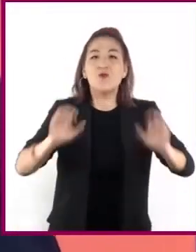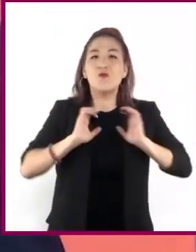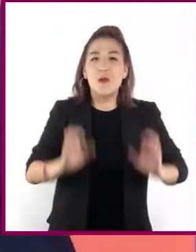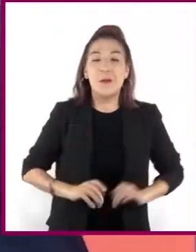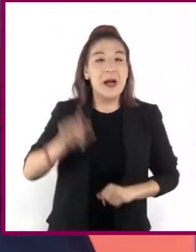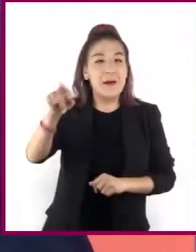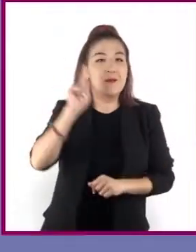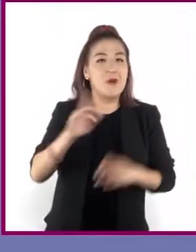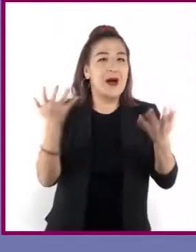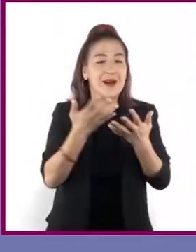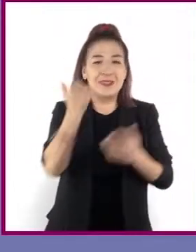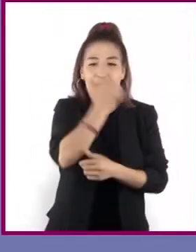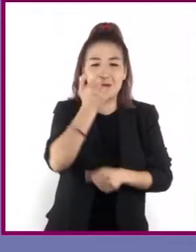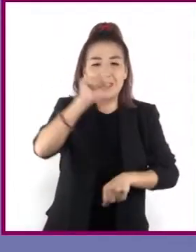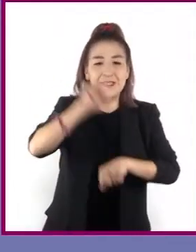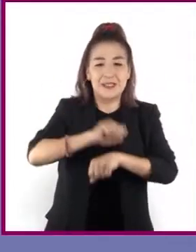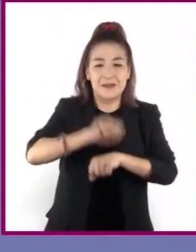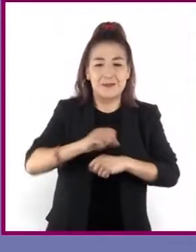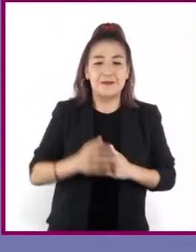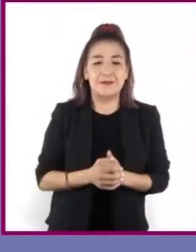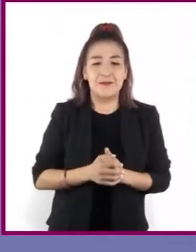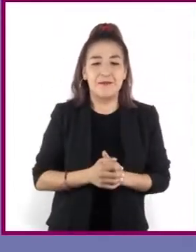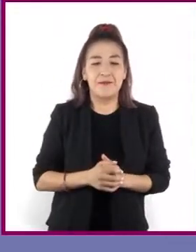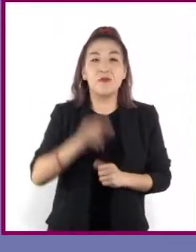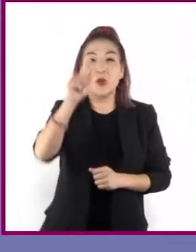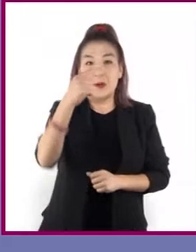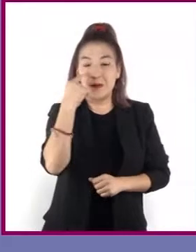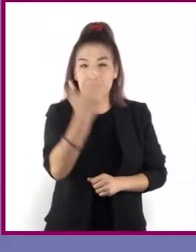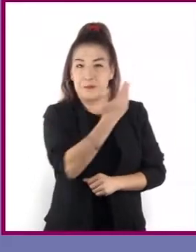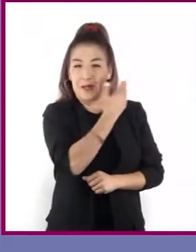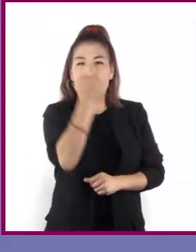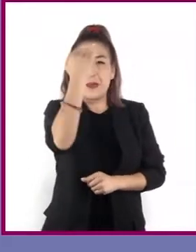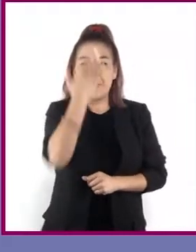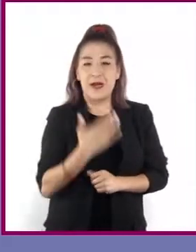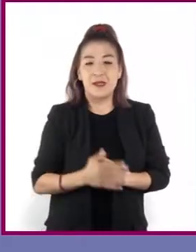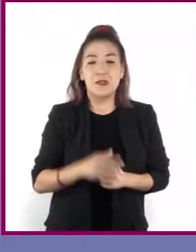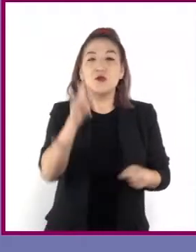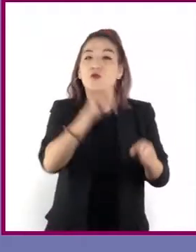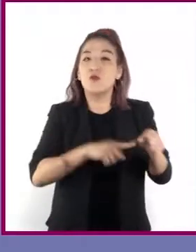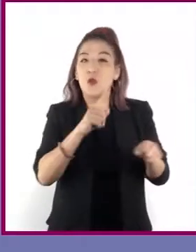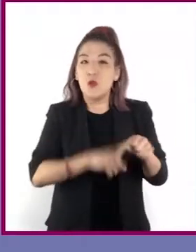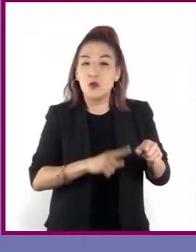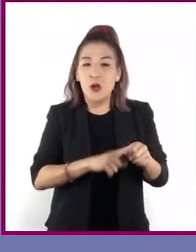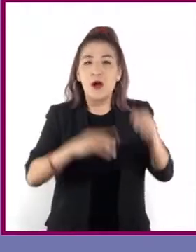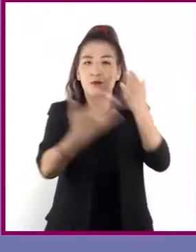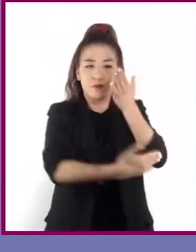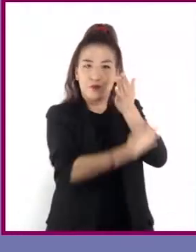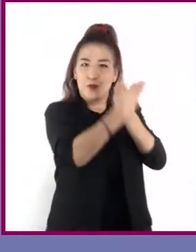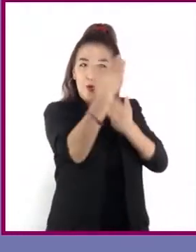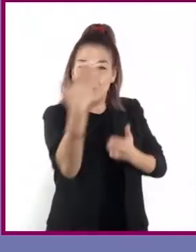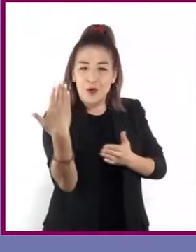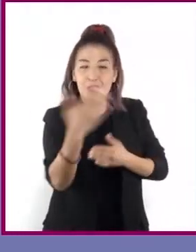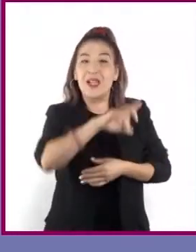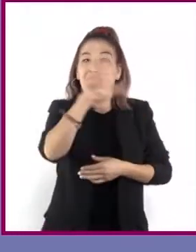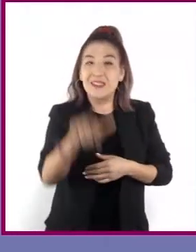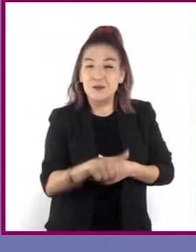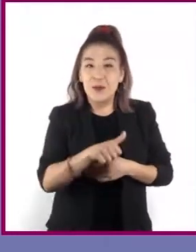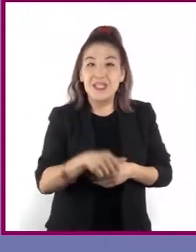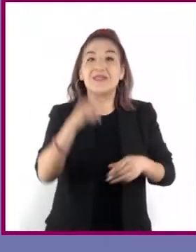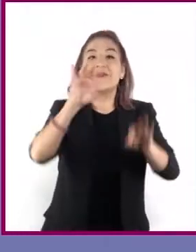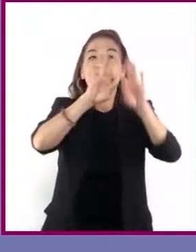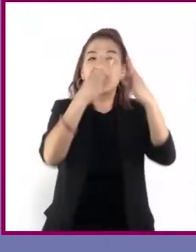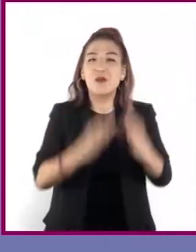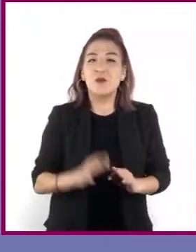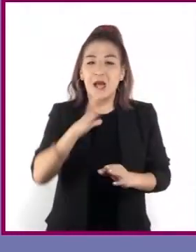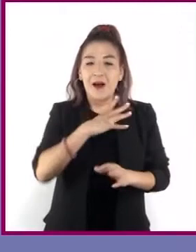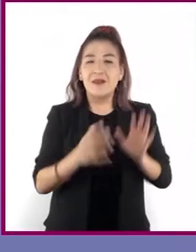de secundaria. Observa la imagen con atención, los colores, el fondo y la figura que está